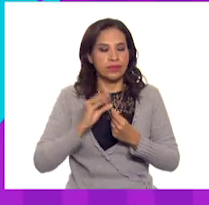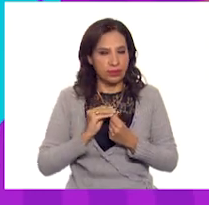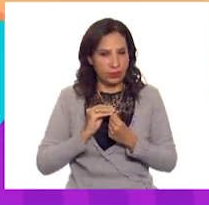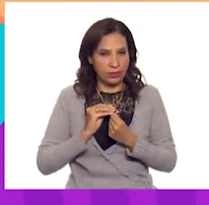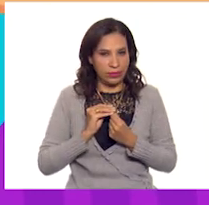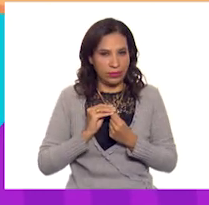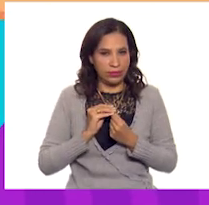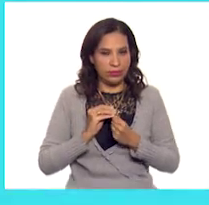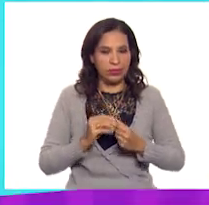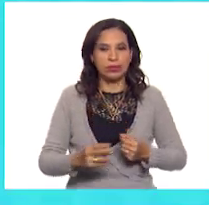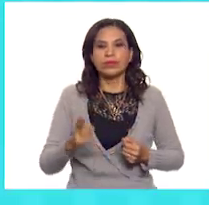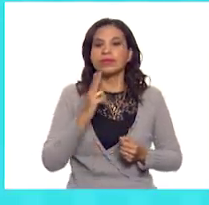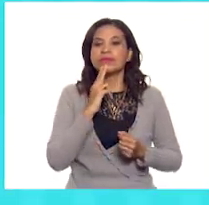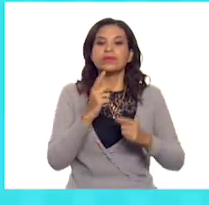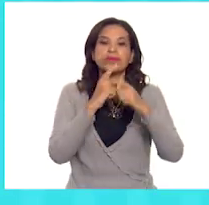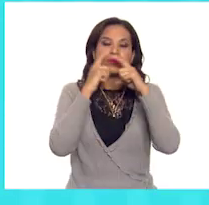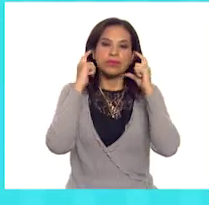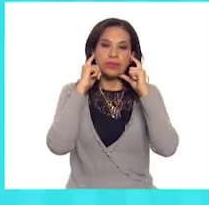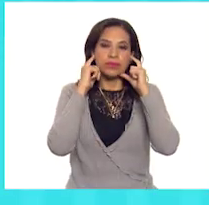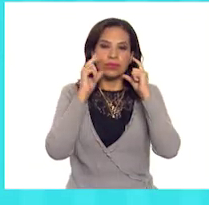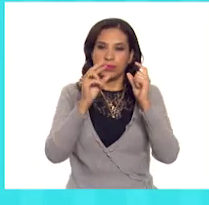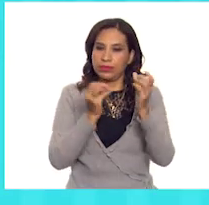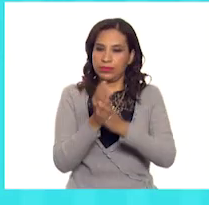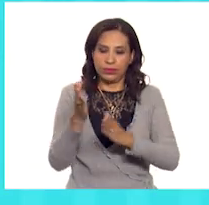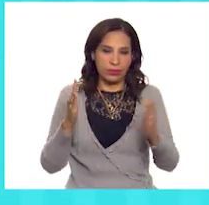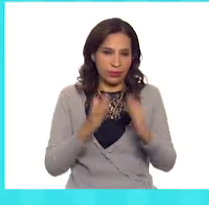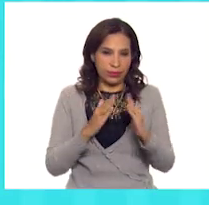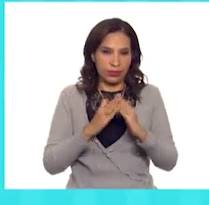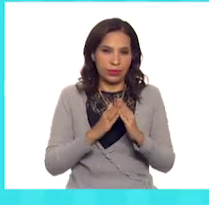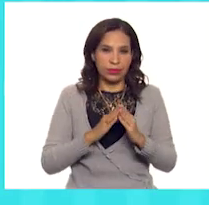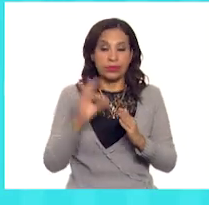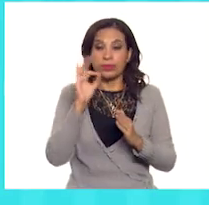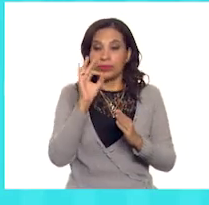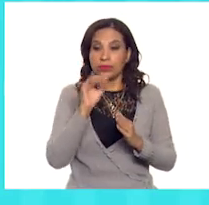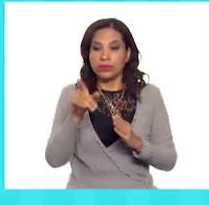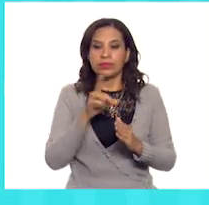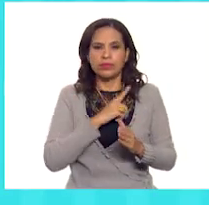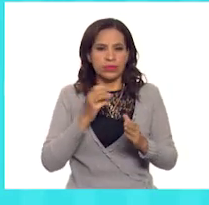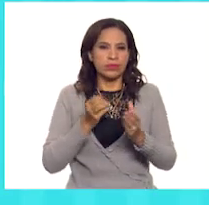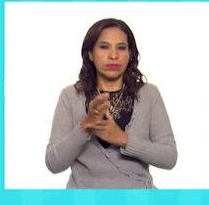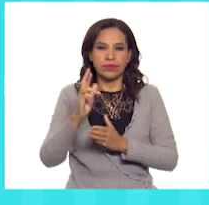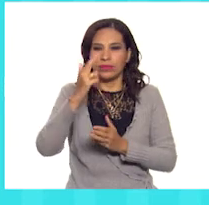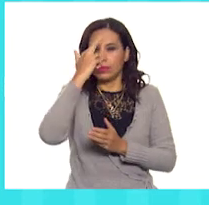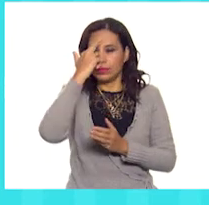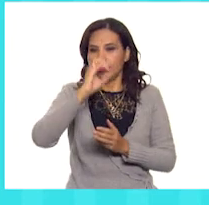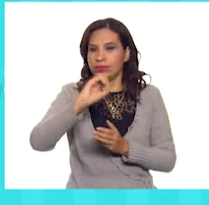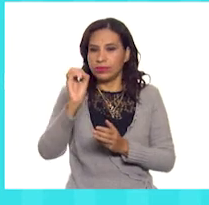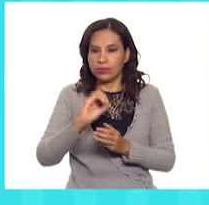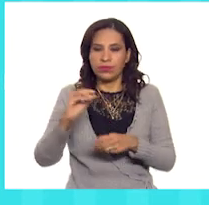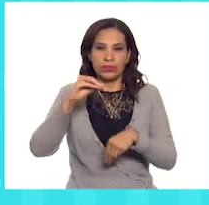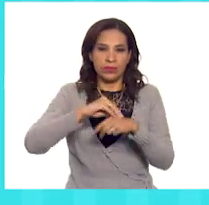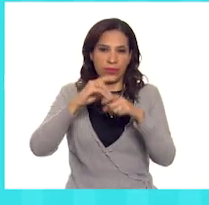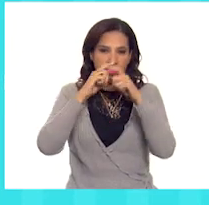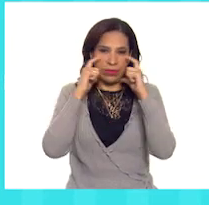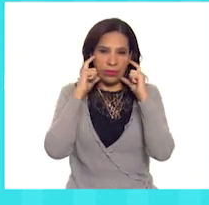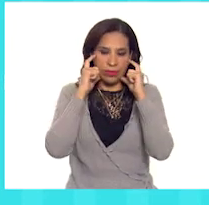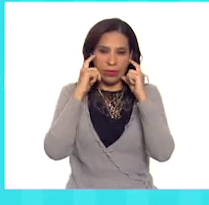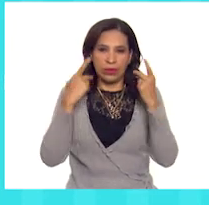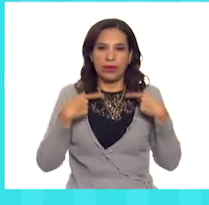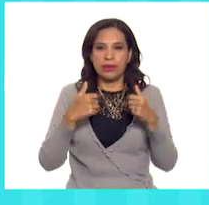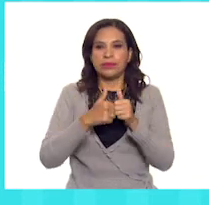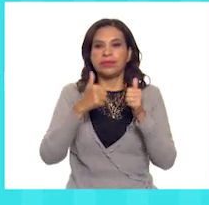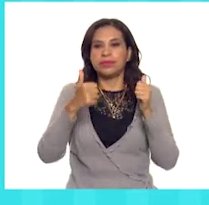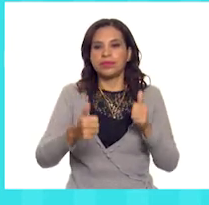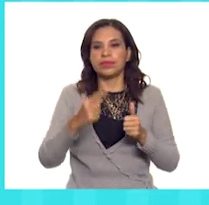contagiarnos. Utiliza cubrebocas. No salgas de casa. Si tienes que hacerlo, recuerda que es obligatorio utilizarlo. Mantén